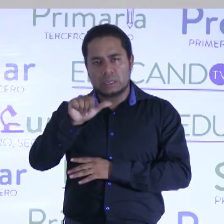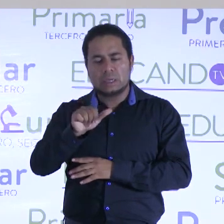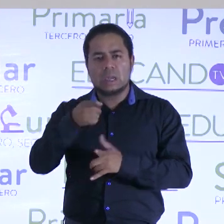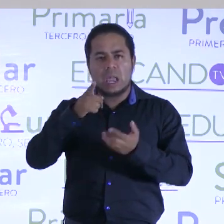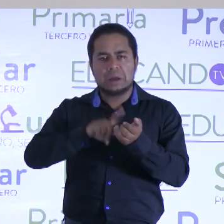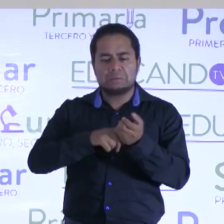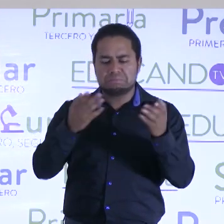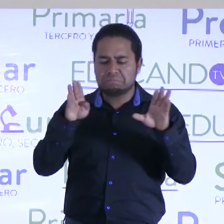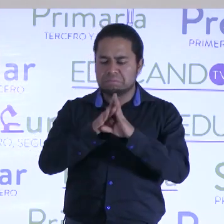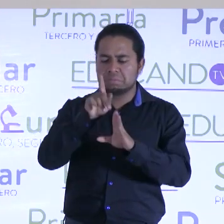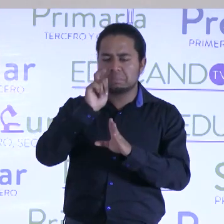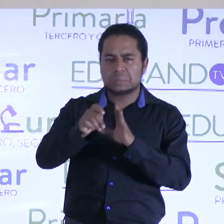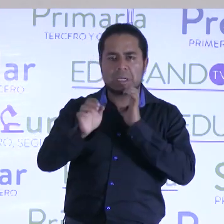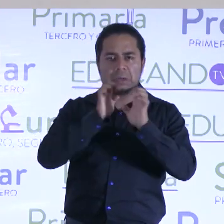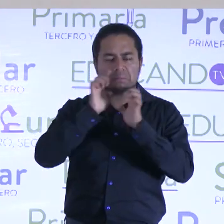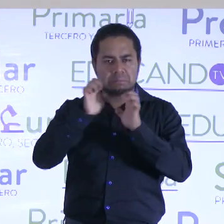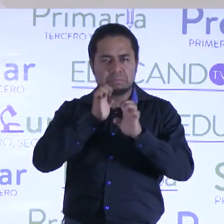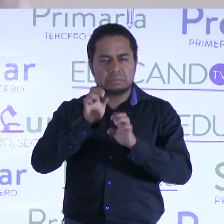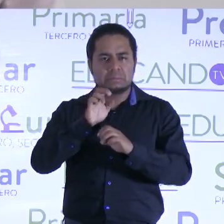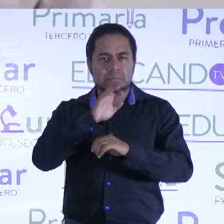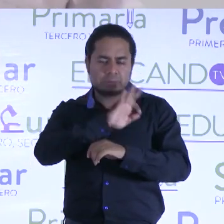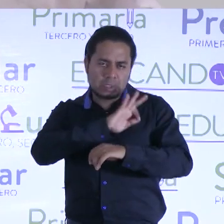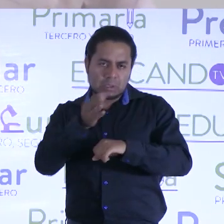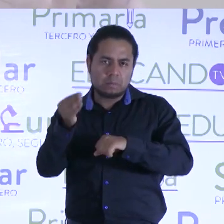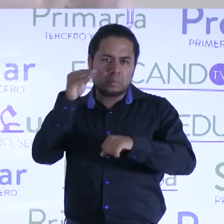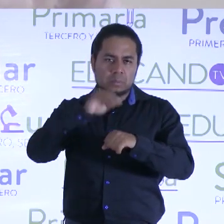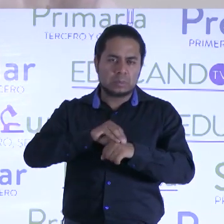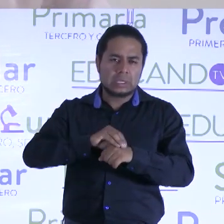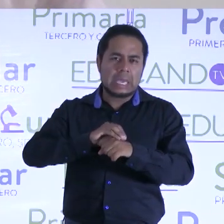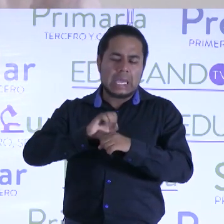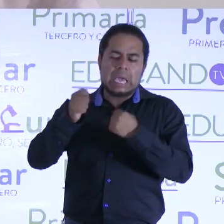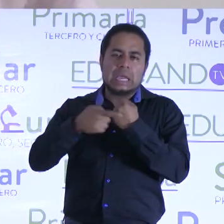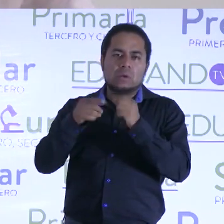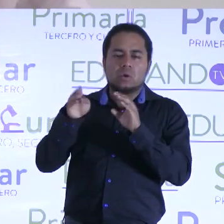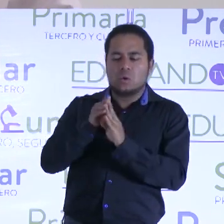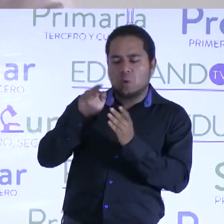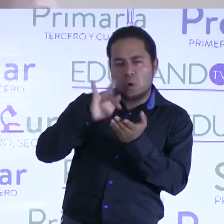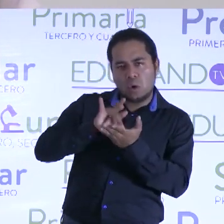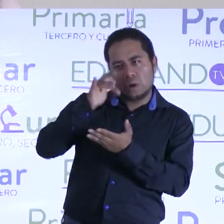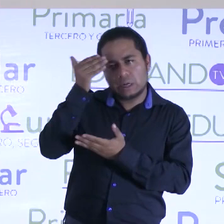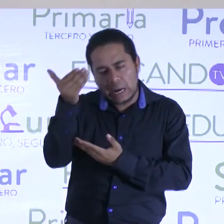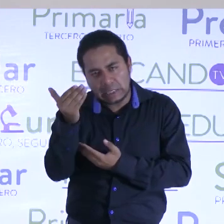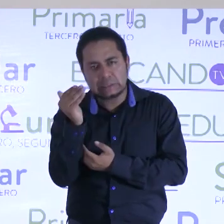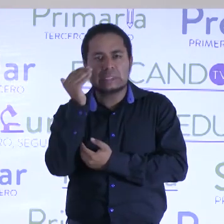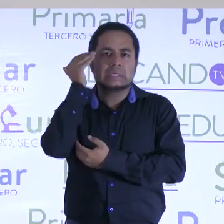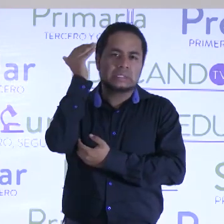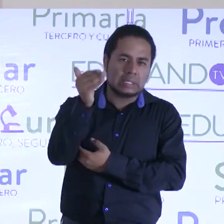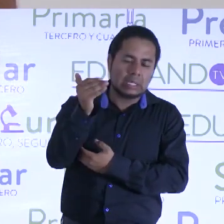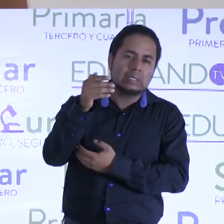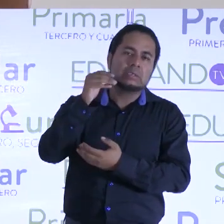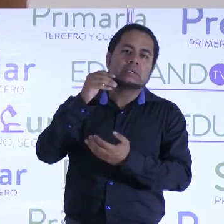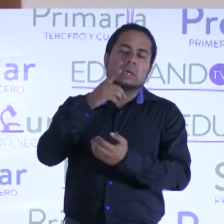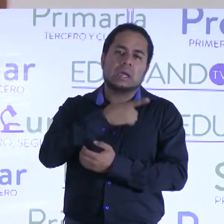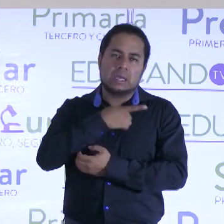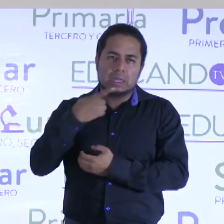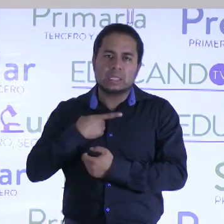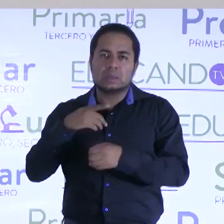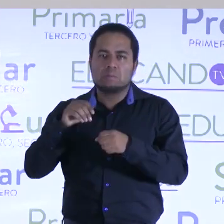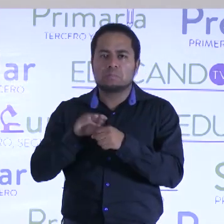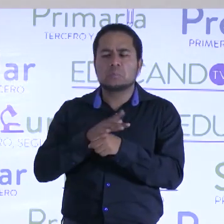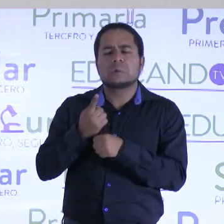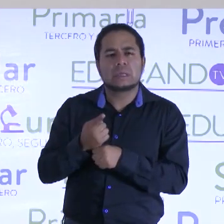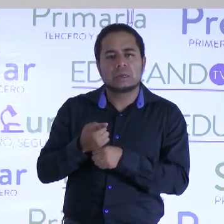entrevista, debe de ir acompañada de un agradecimiento. el agradecimiento por el hecho de